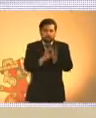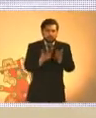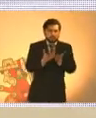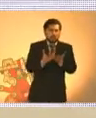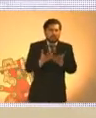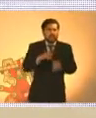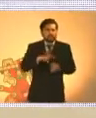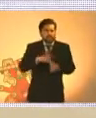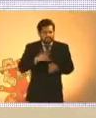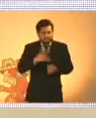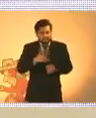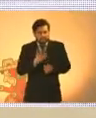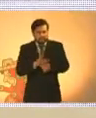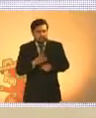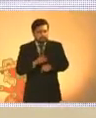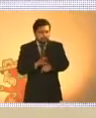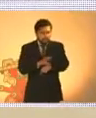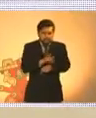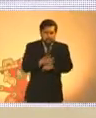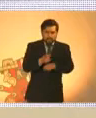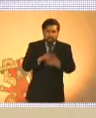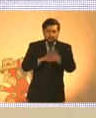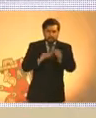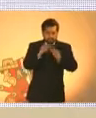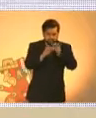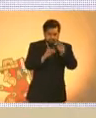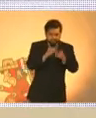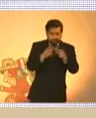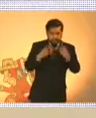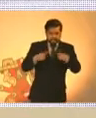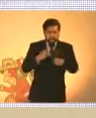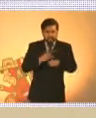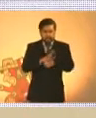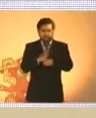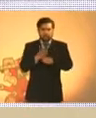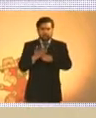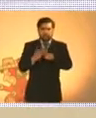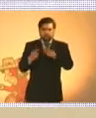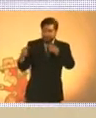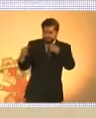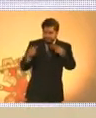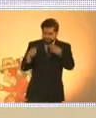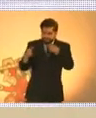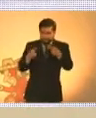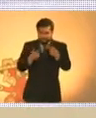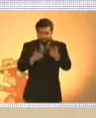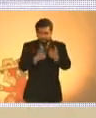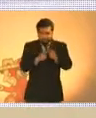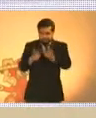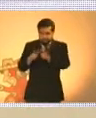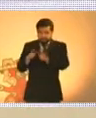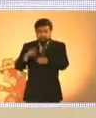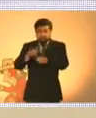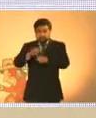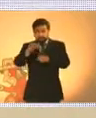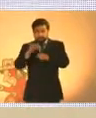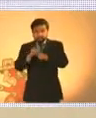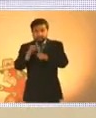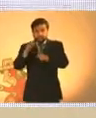internas en los dos bandos y finalmente llega lo inevitable que es esta